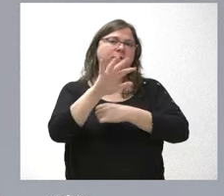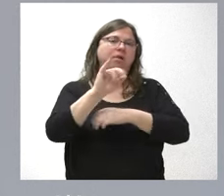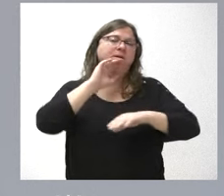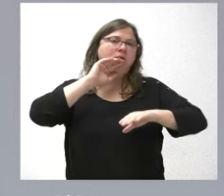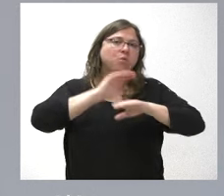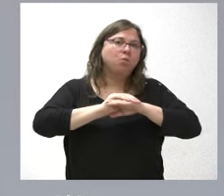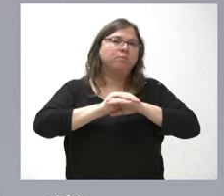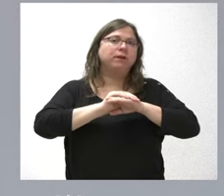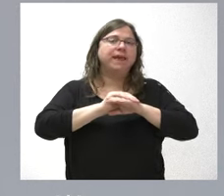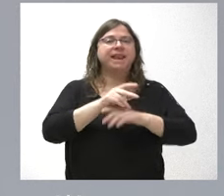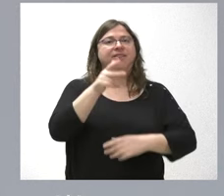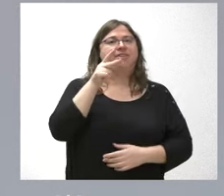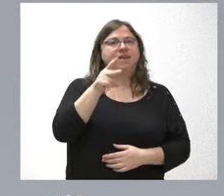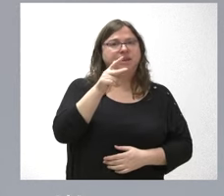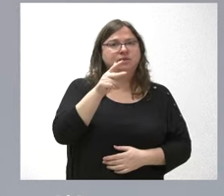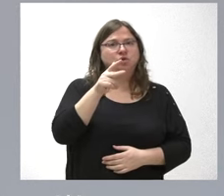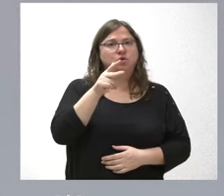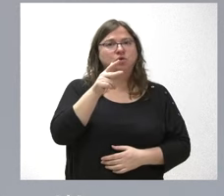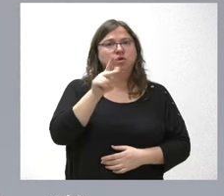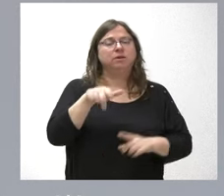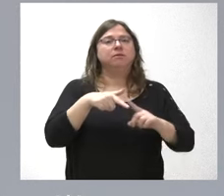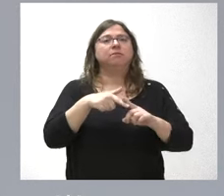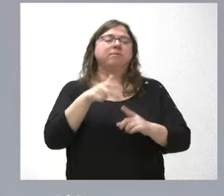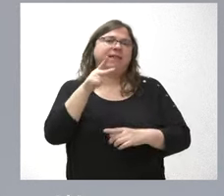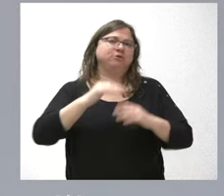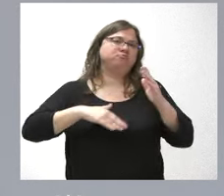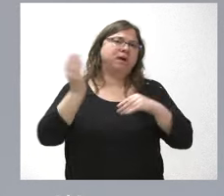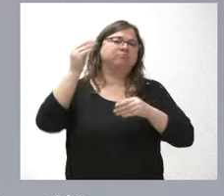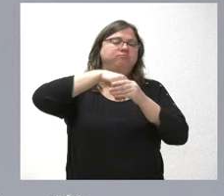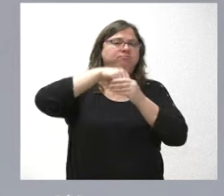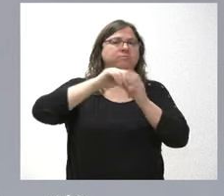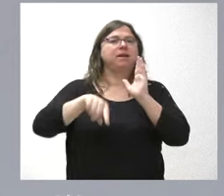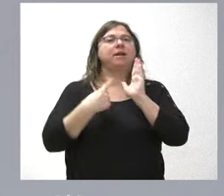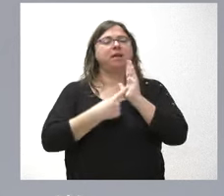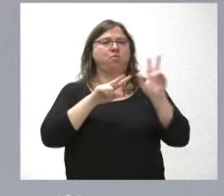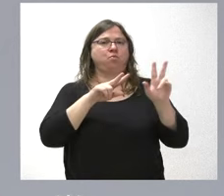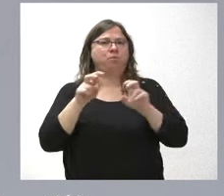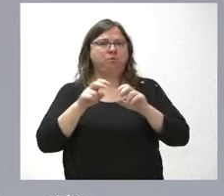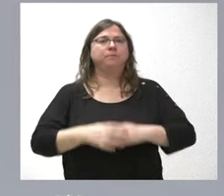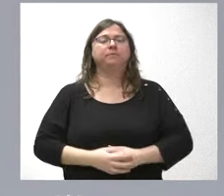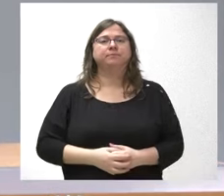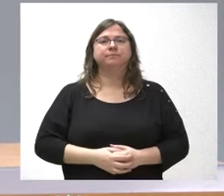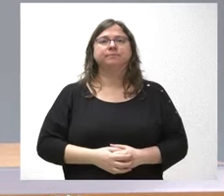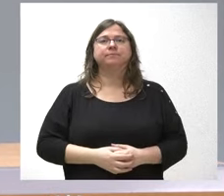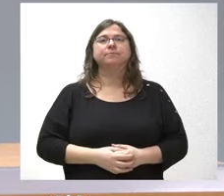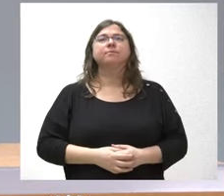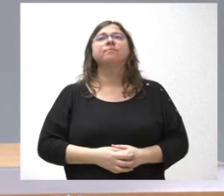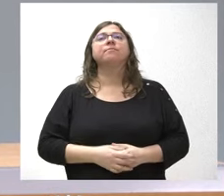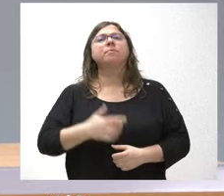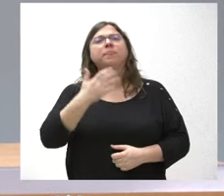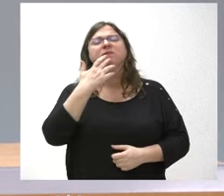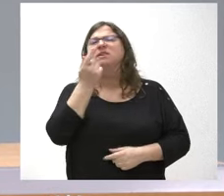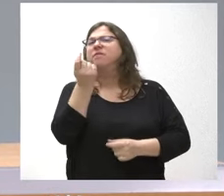el conjunto de derechos, de mayores derechos que contempla el texto normativo entregado. ¿Y se baraja ya alguna